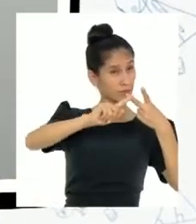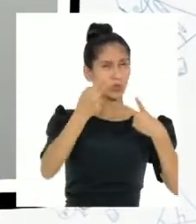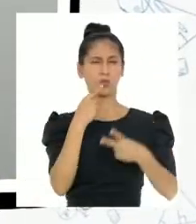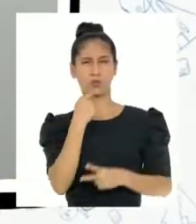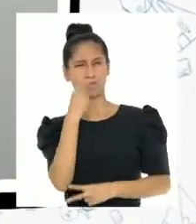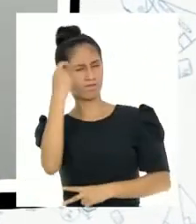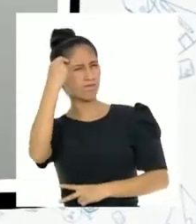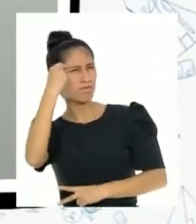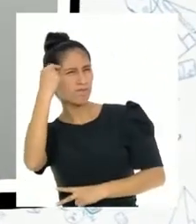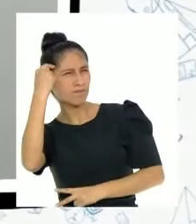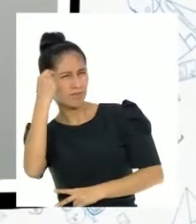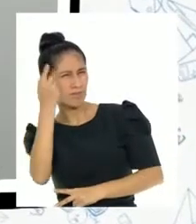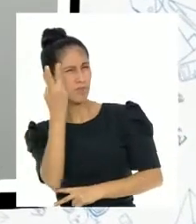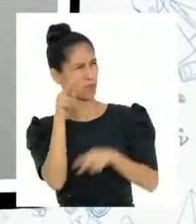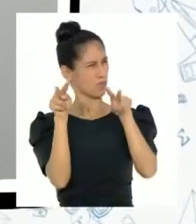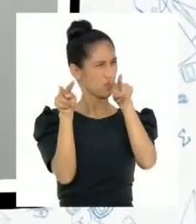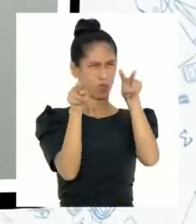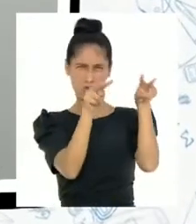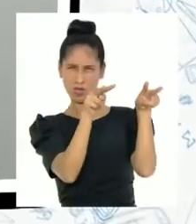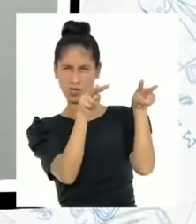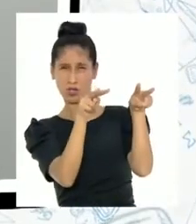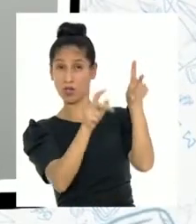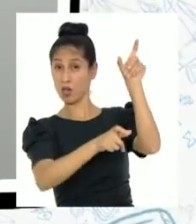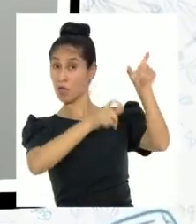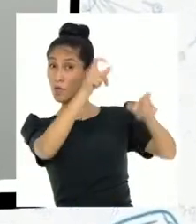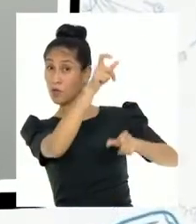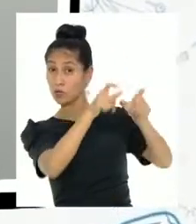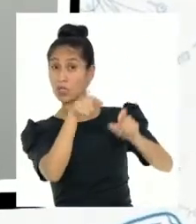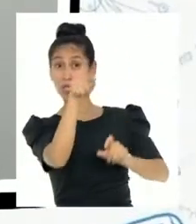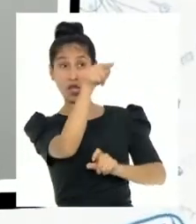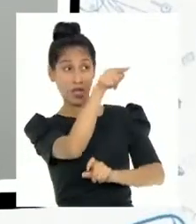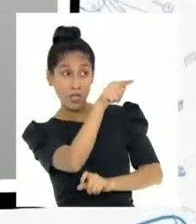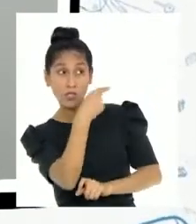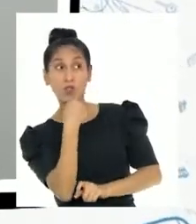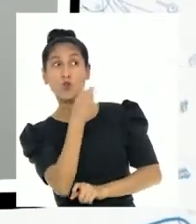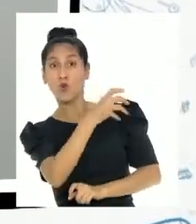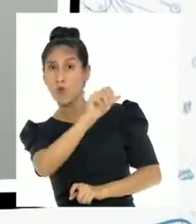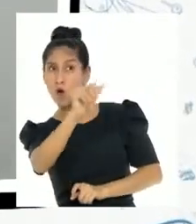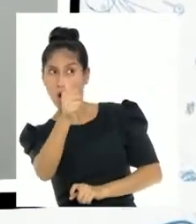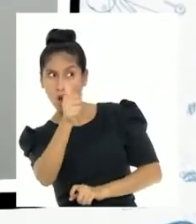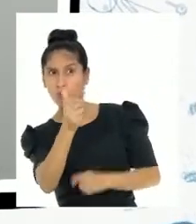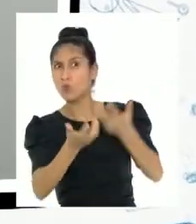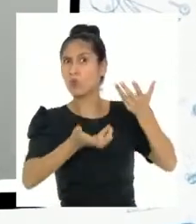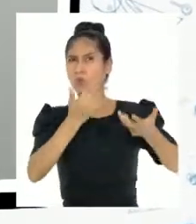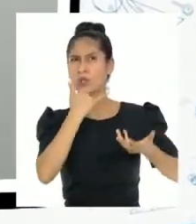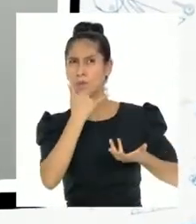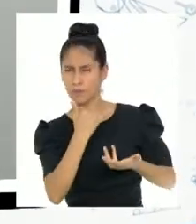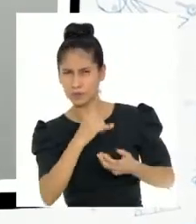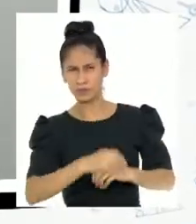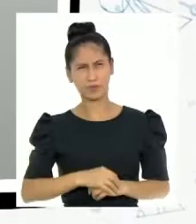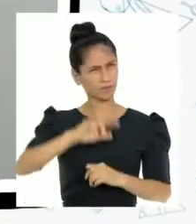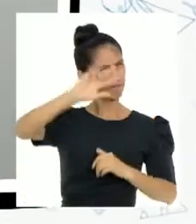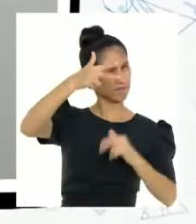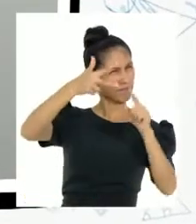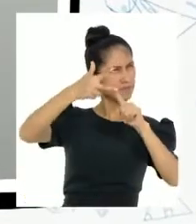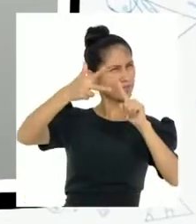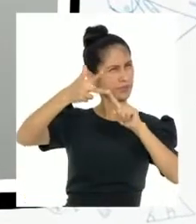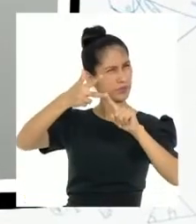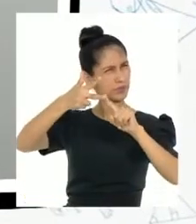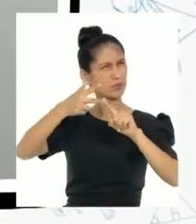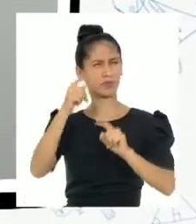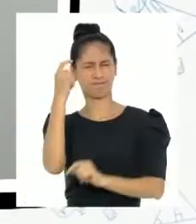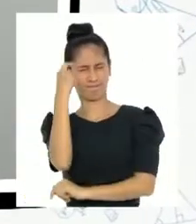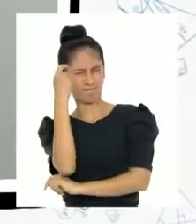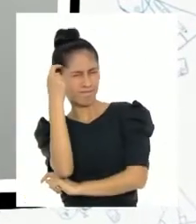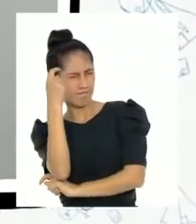de actores para ver quiénes son las personas que más influyen para que esto no suceda. Tercero, comenzamos a ver la forma